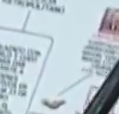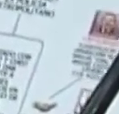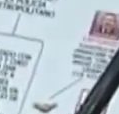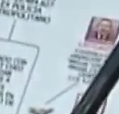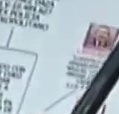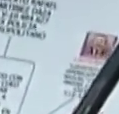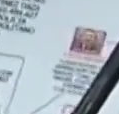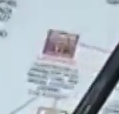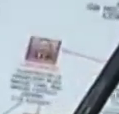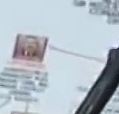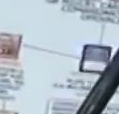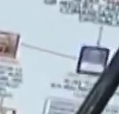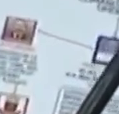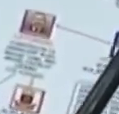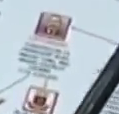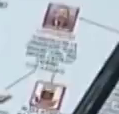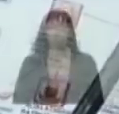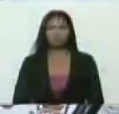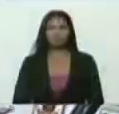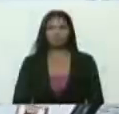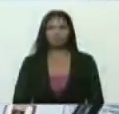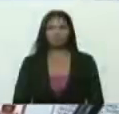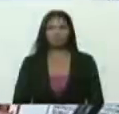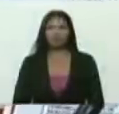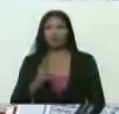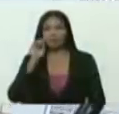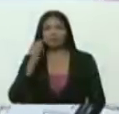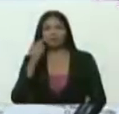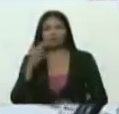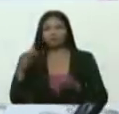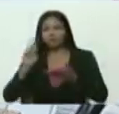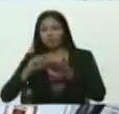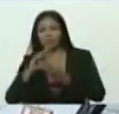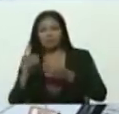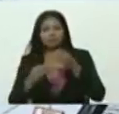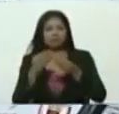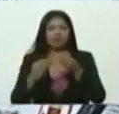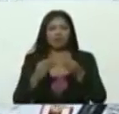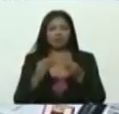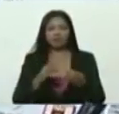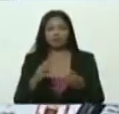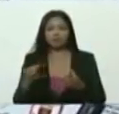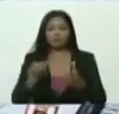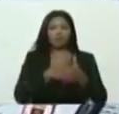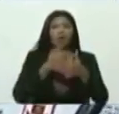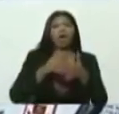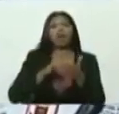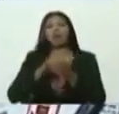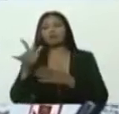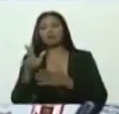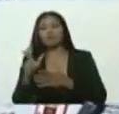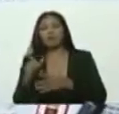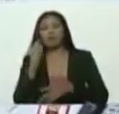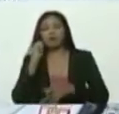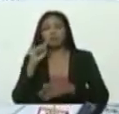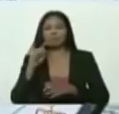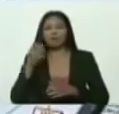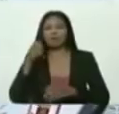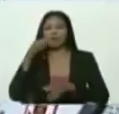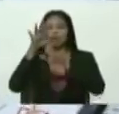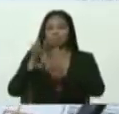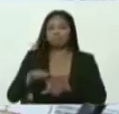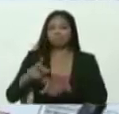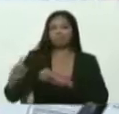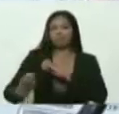de Venezuela, tumbar entonces a Guaidó, en el caso de la locura que esa gente dice. Locuras muy peligrosas porque generan